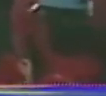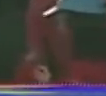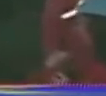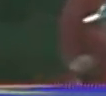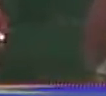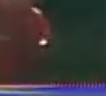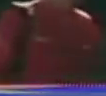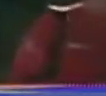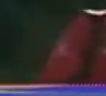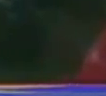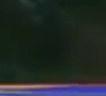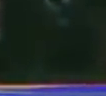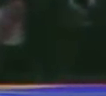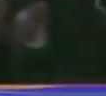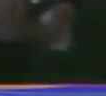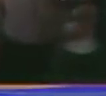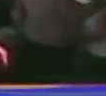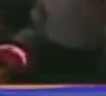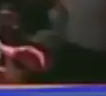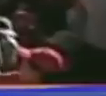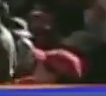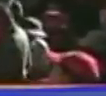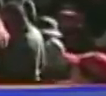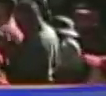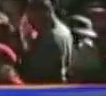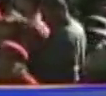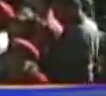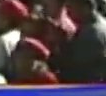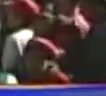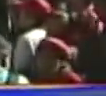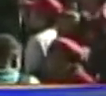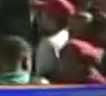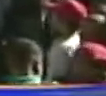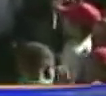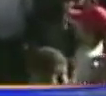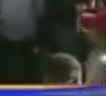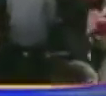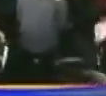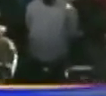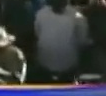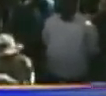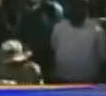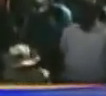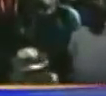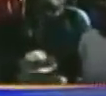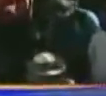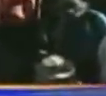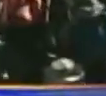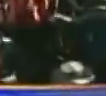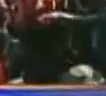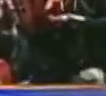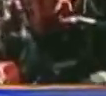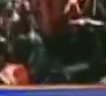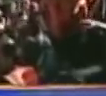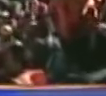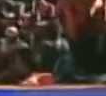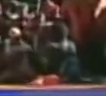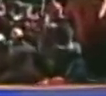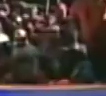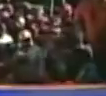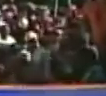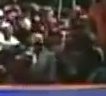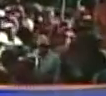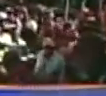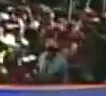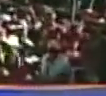destacado que se trata del avance y el apoyo a los planes sociales que ha realizado esta importante